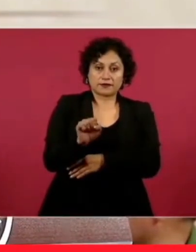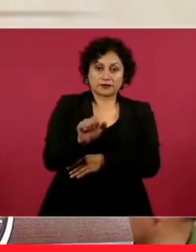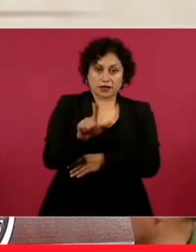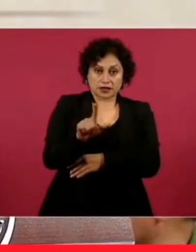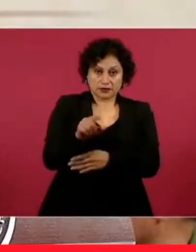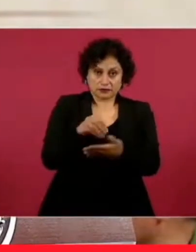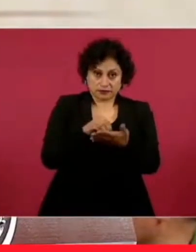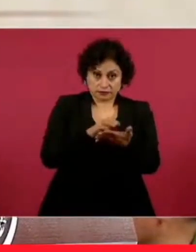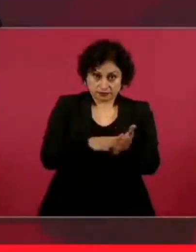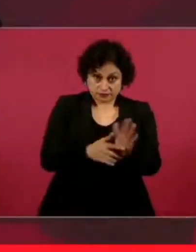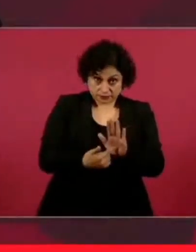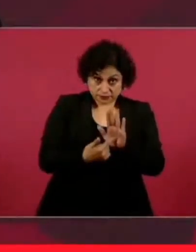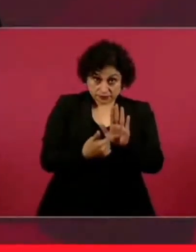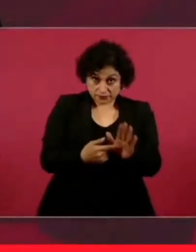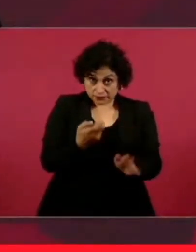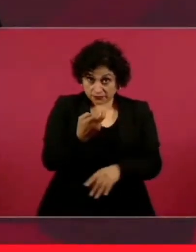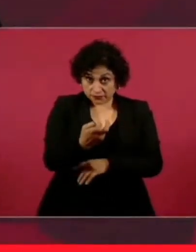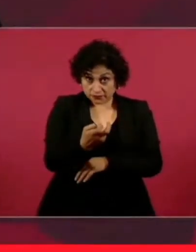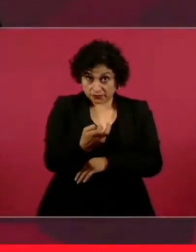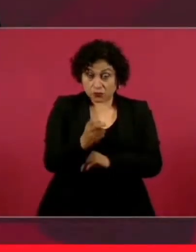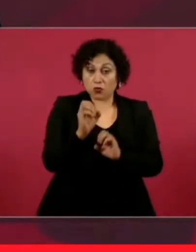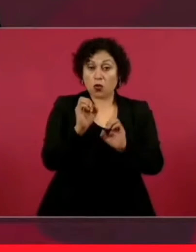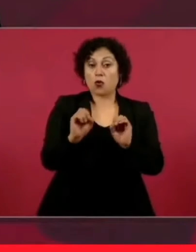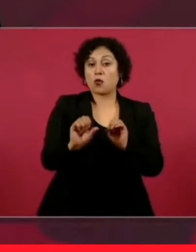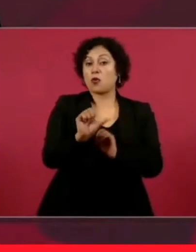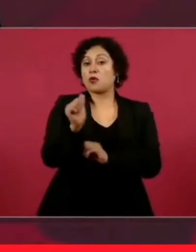en el Milenio.